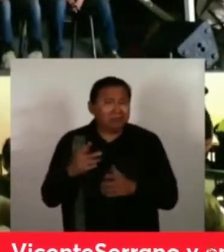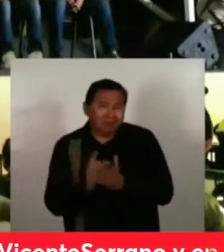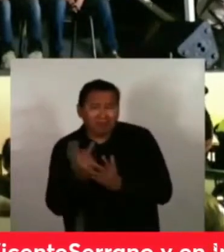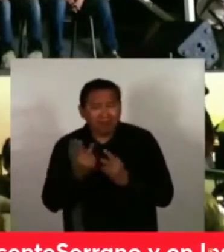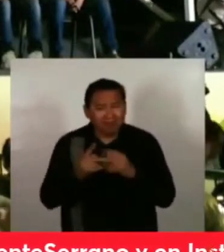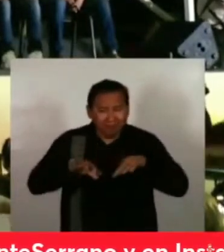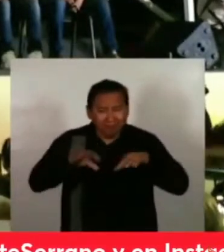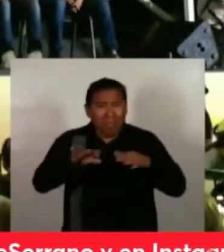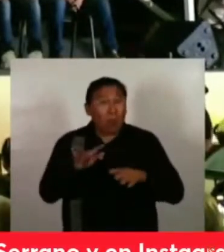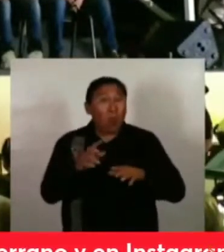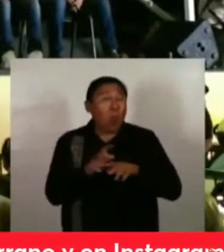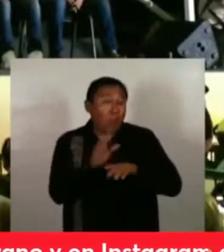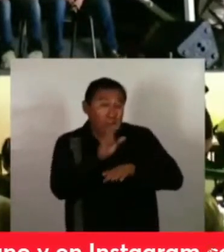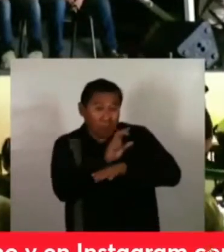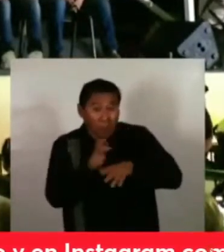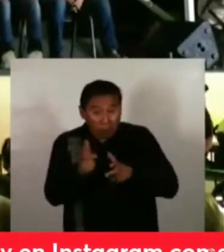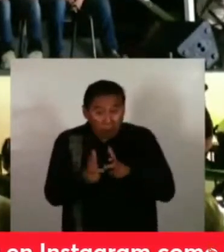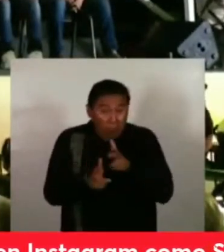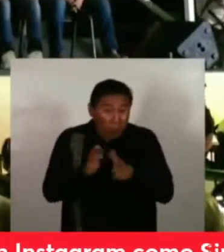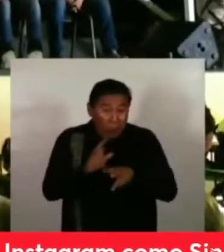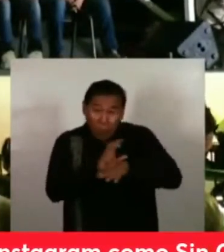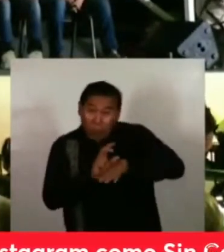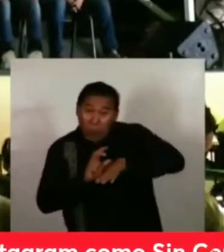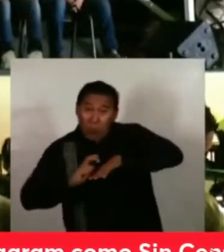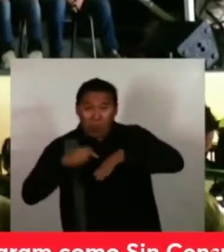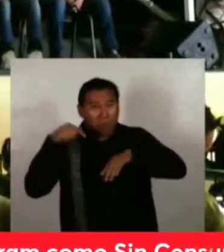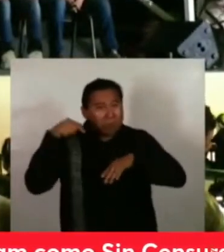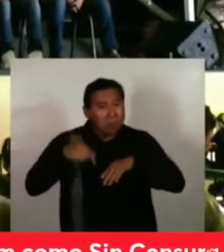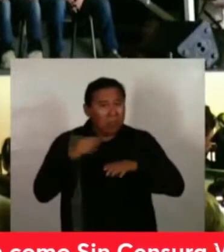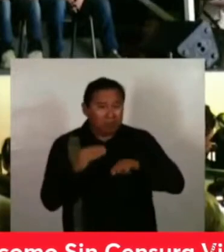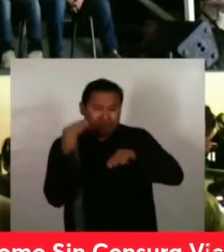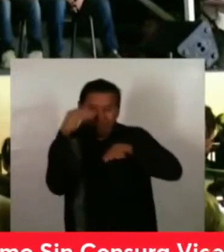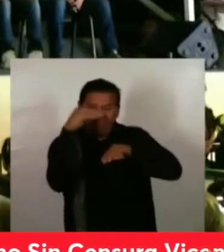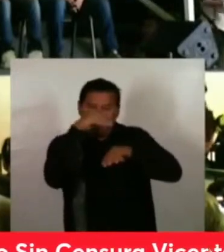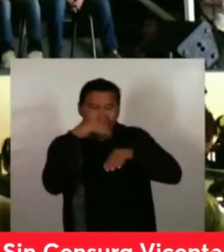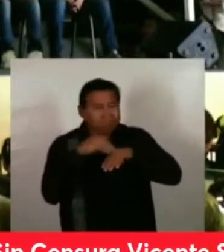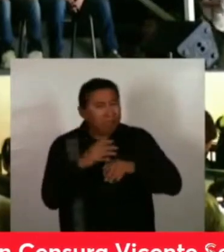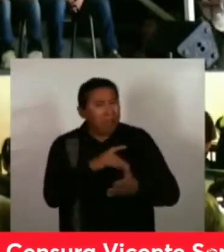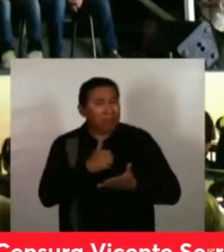de carga ayudaría muchísimo. Pero no solo eso,